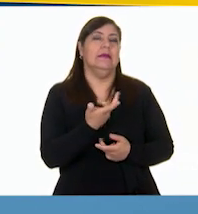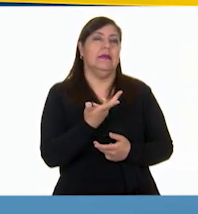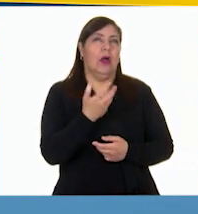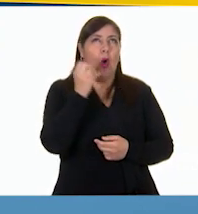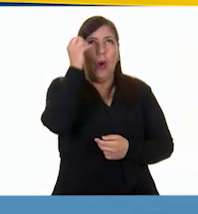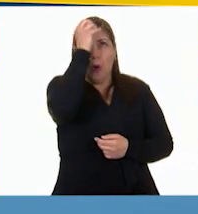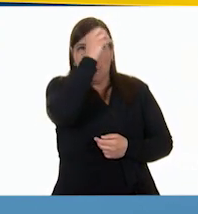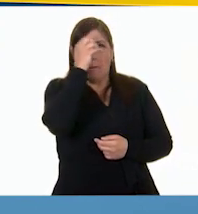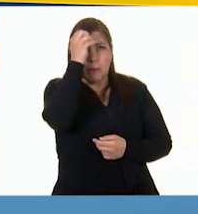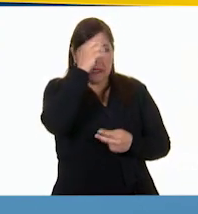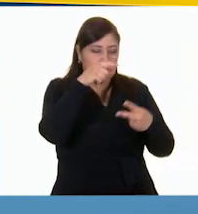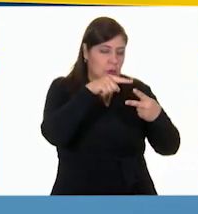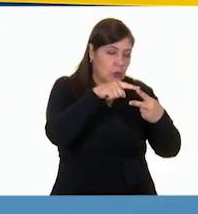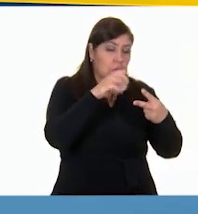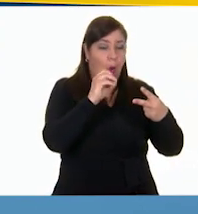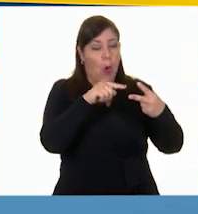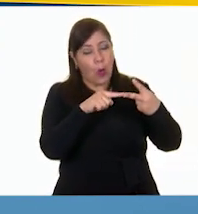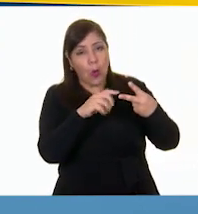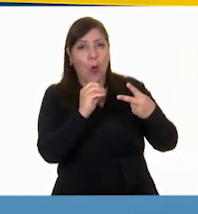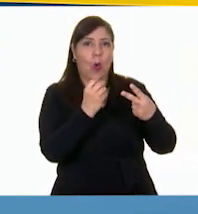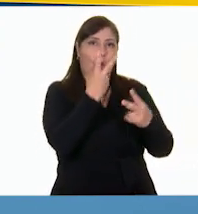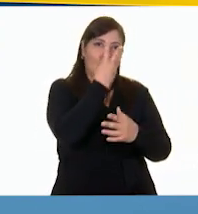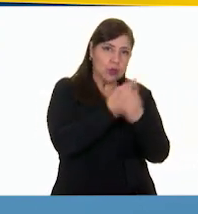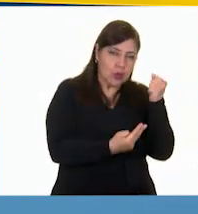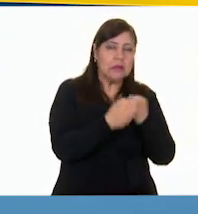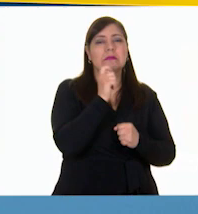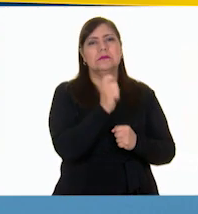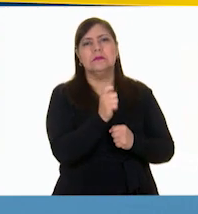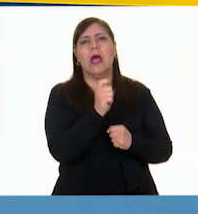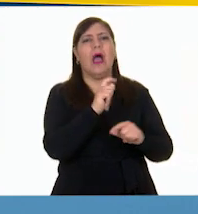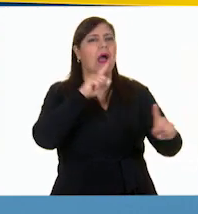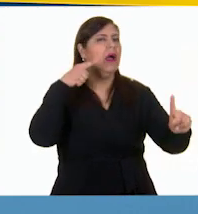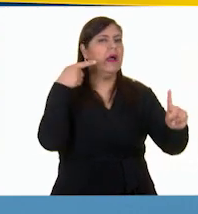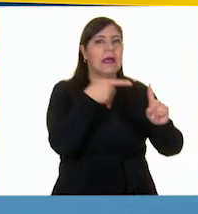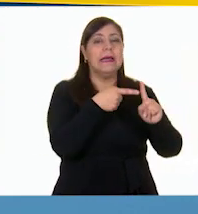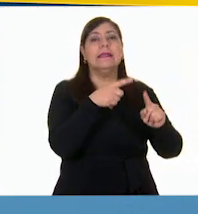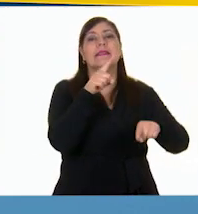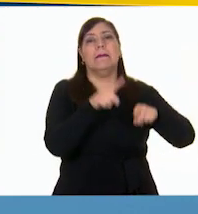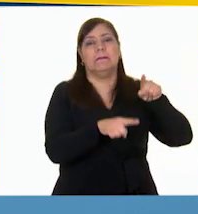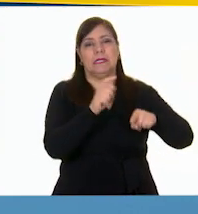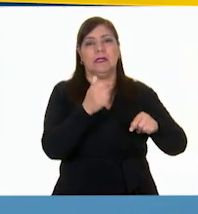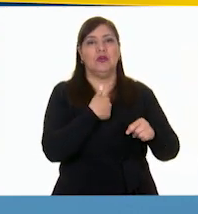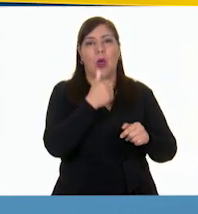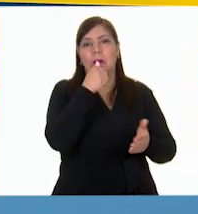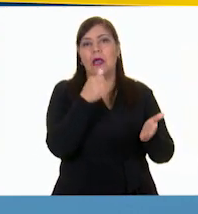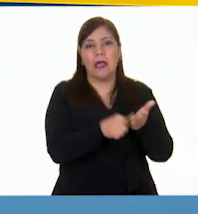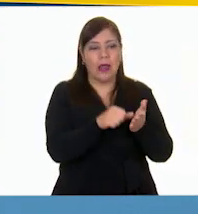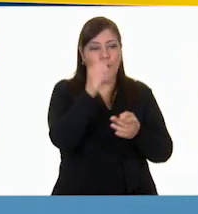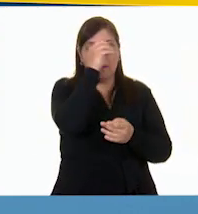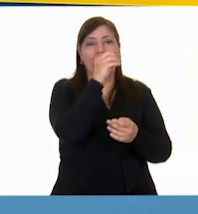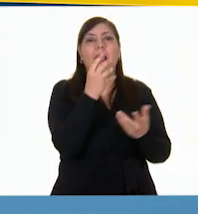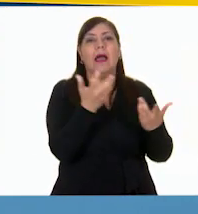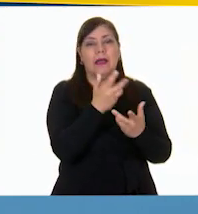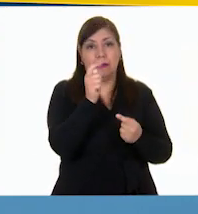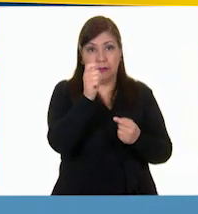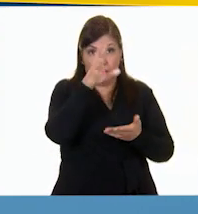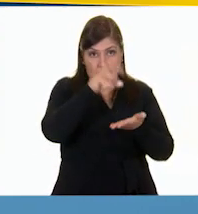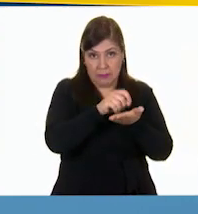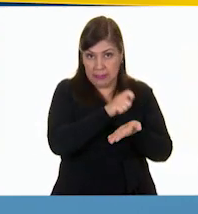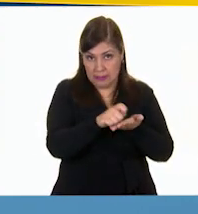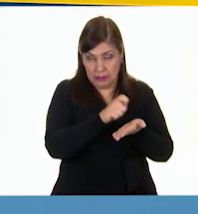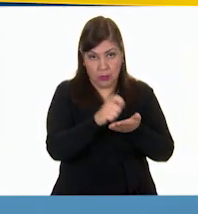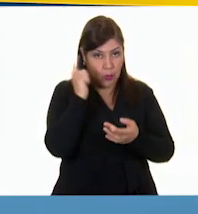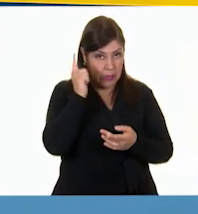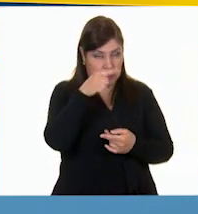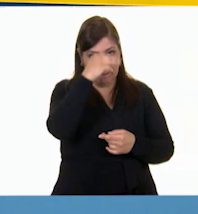de opinión de otro o de ambos tendrá que ver con el propósito de nuestra carta. Así que espero hayan tomado nota de esto